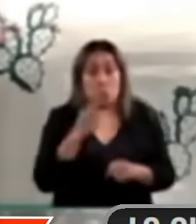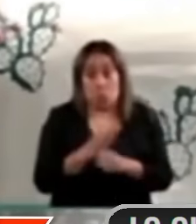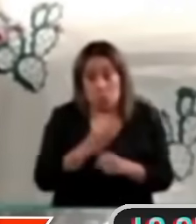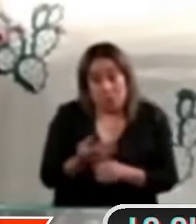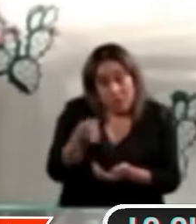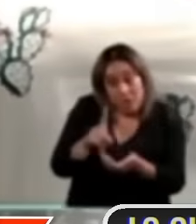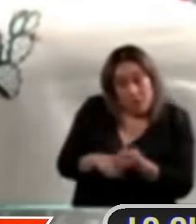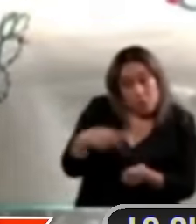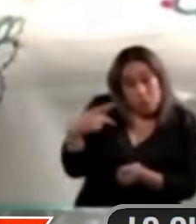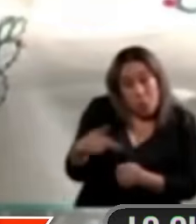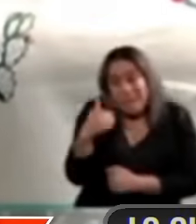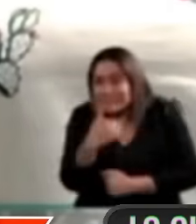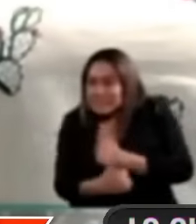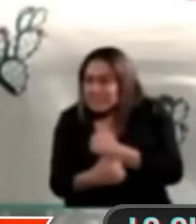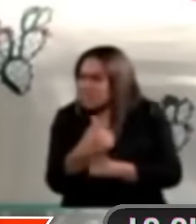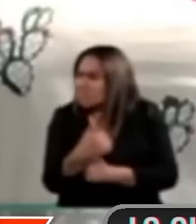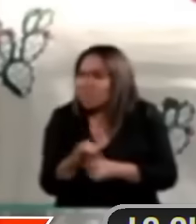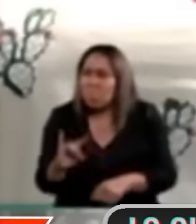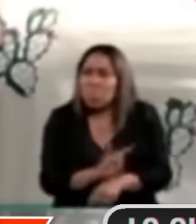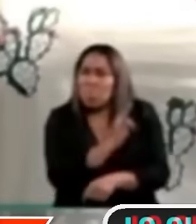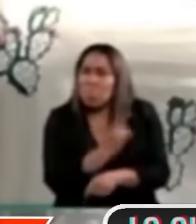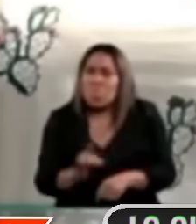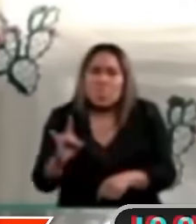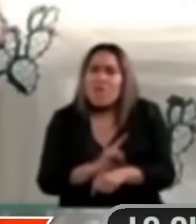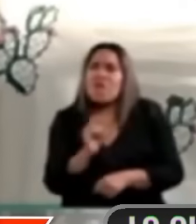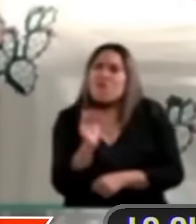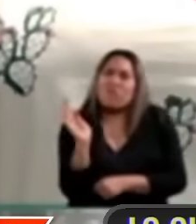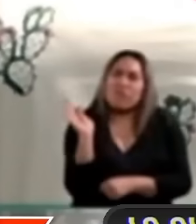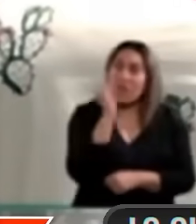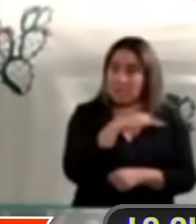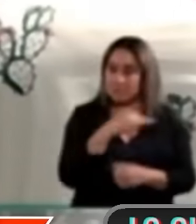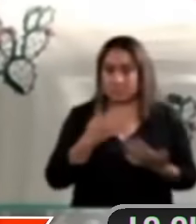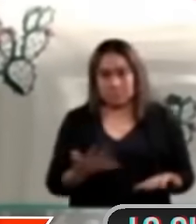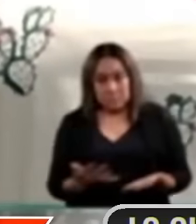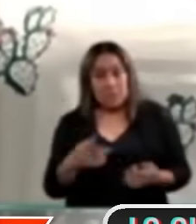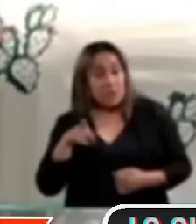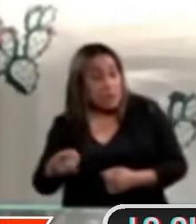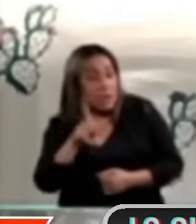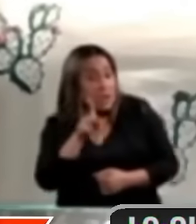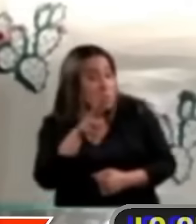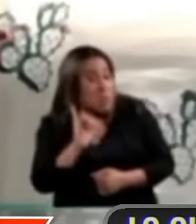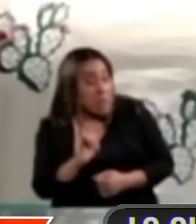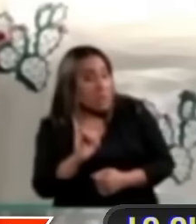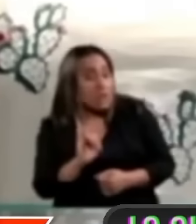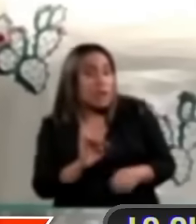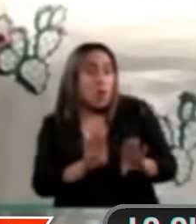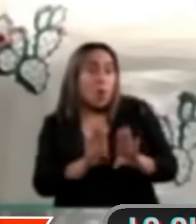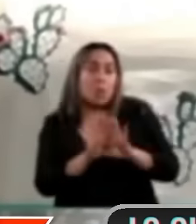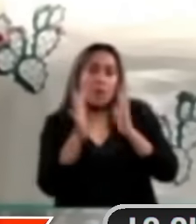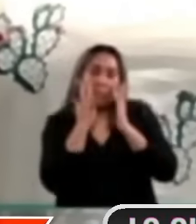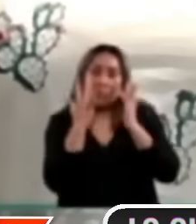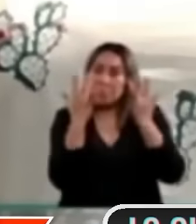interno incompleto, una farsa humillante, que el PRI renuncie a